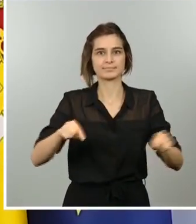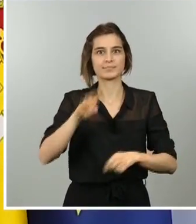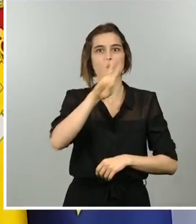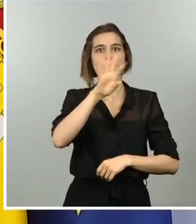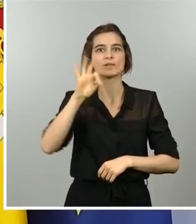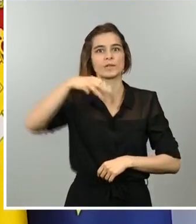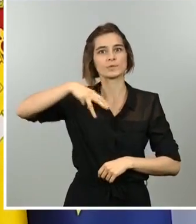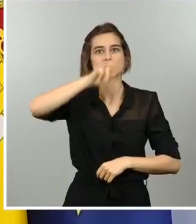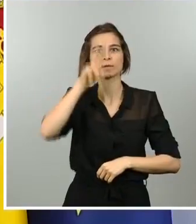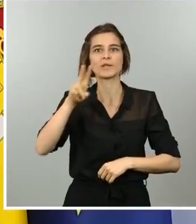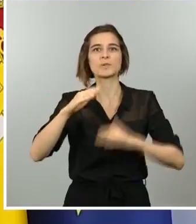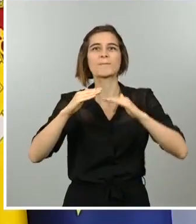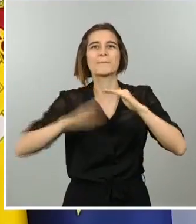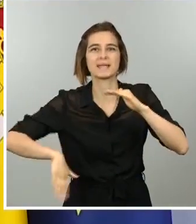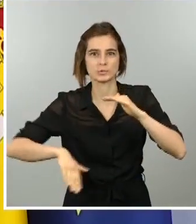cuadrados.